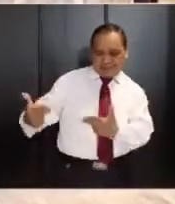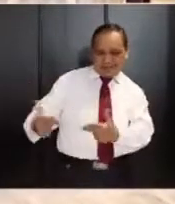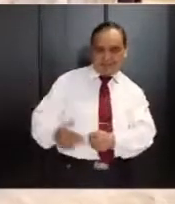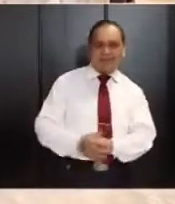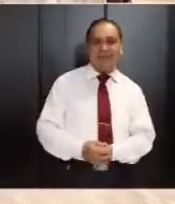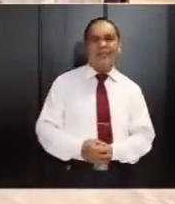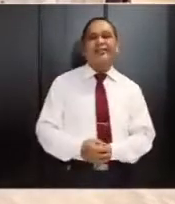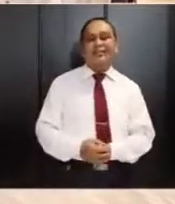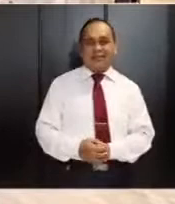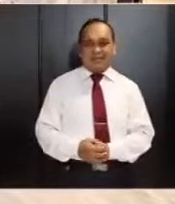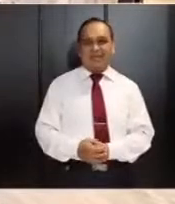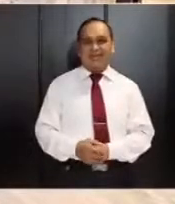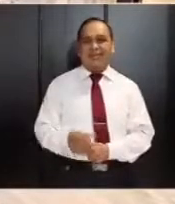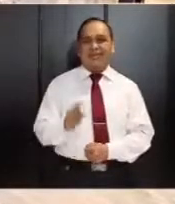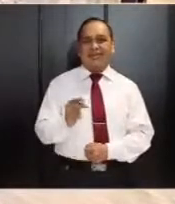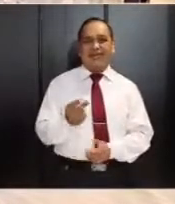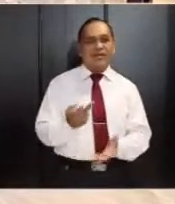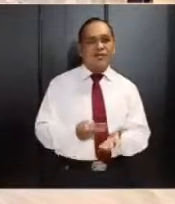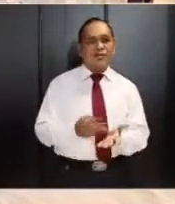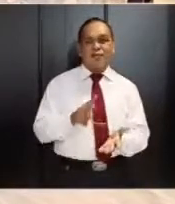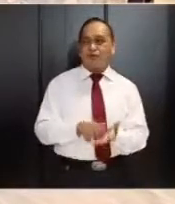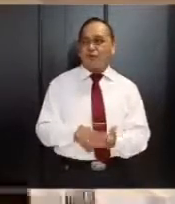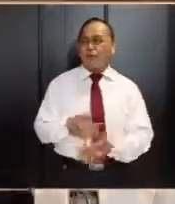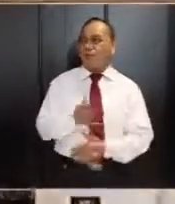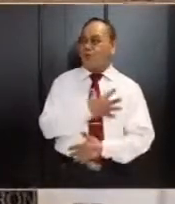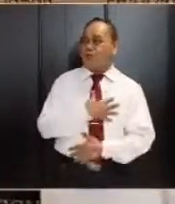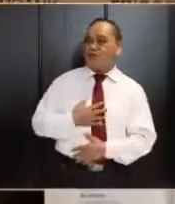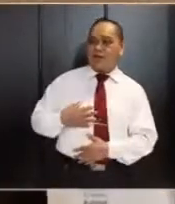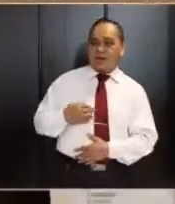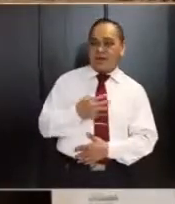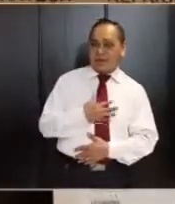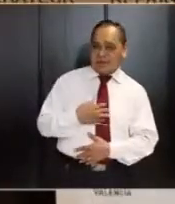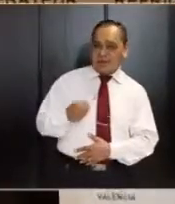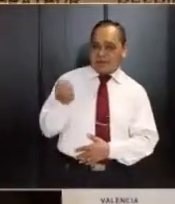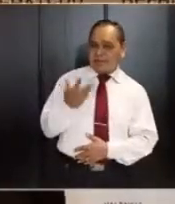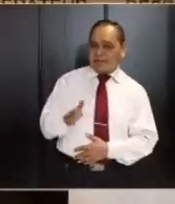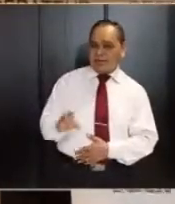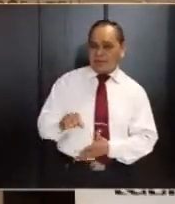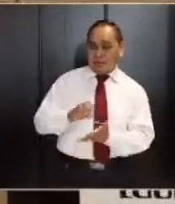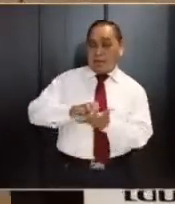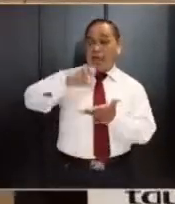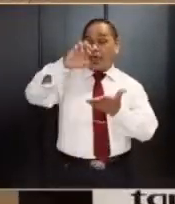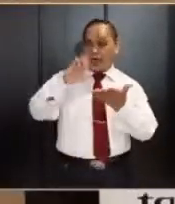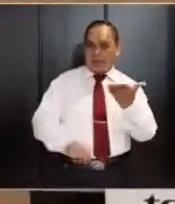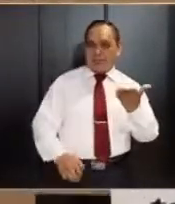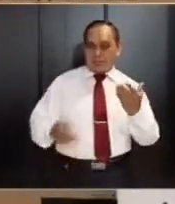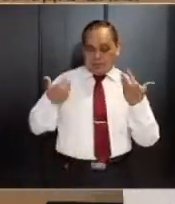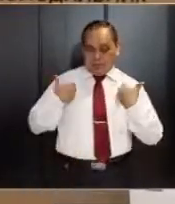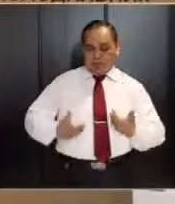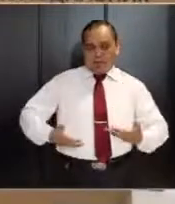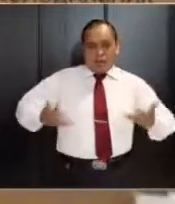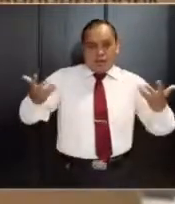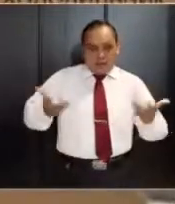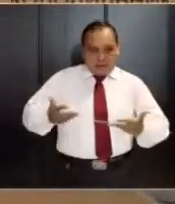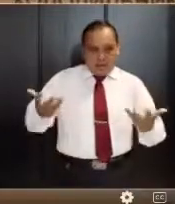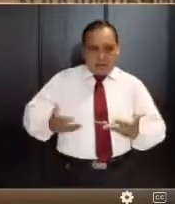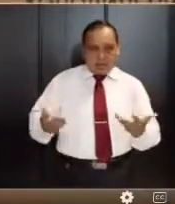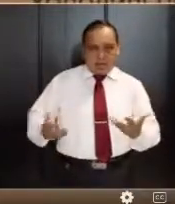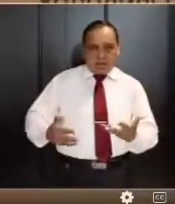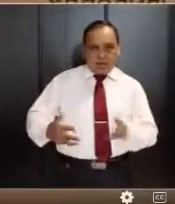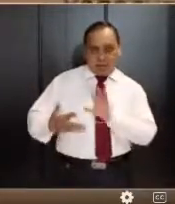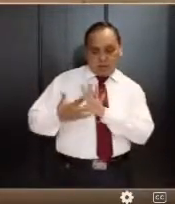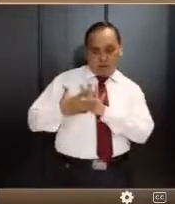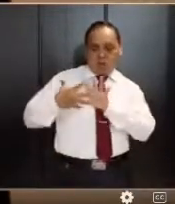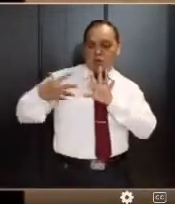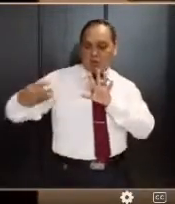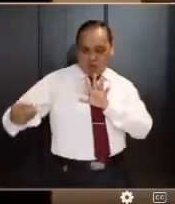legado. Complicado. Dejarle a mis hijos un buen ejemplo, porque sabemos que todo